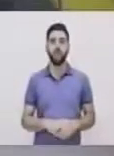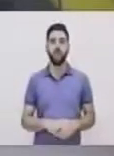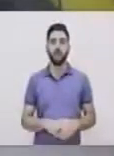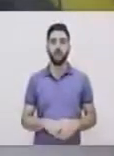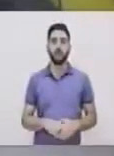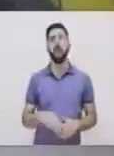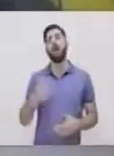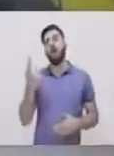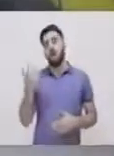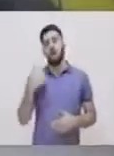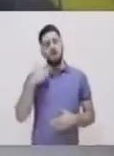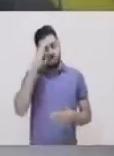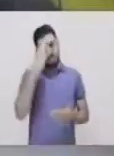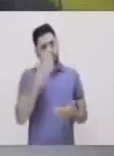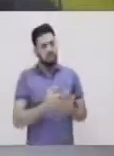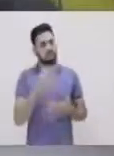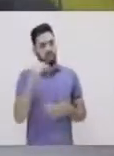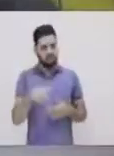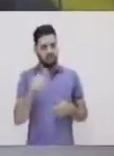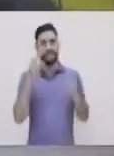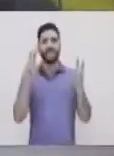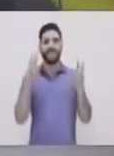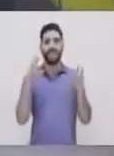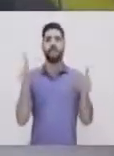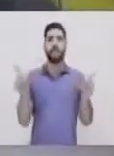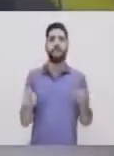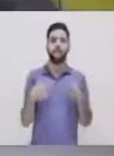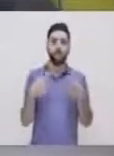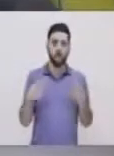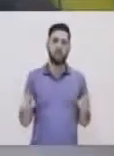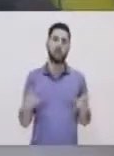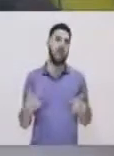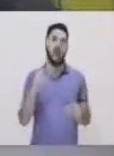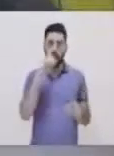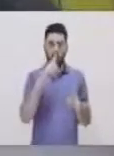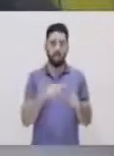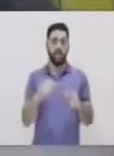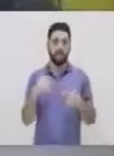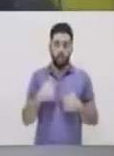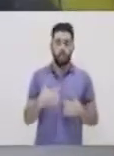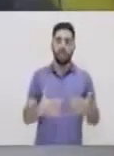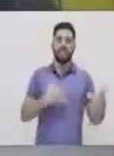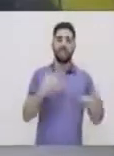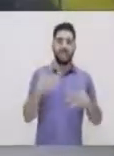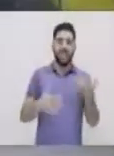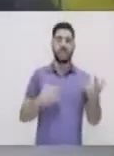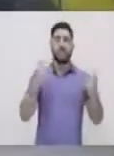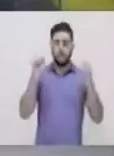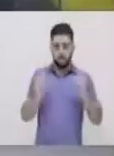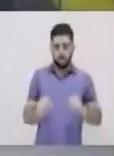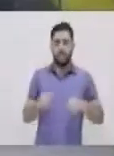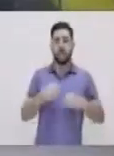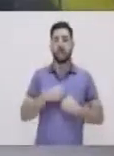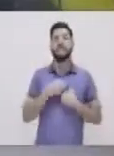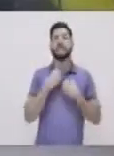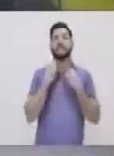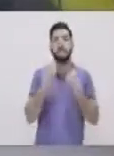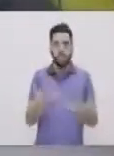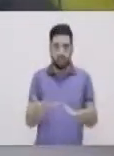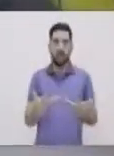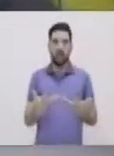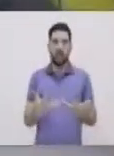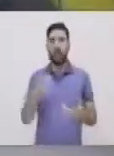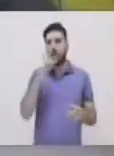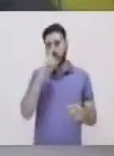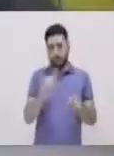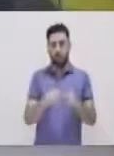pues creo que también este tema se da al poder pues cada persona expresar lo que siente, y poder en